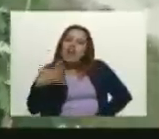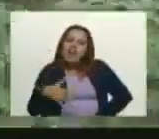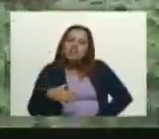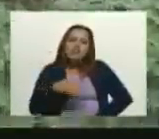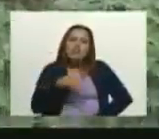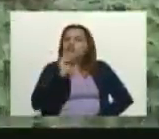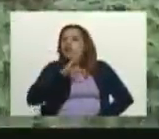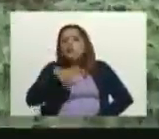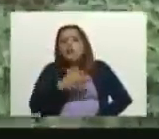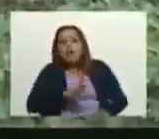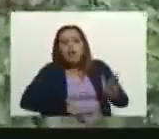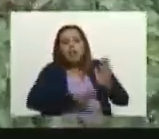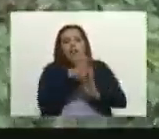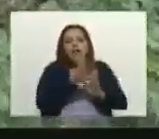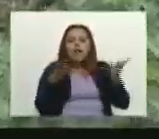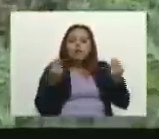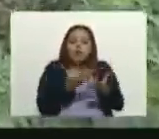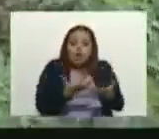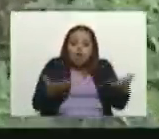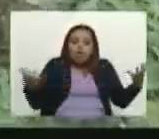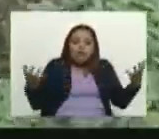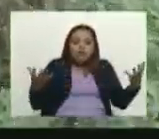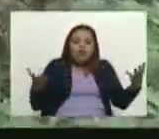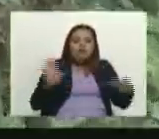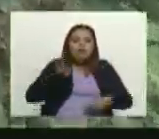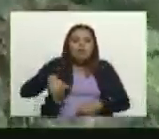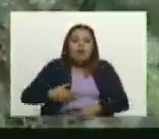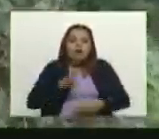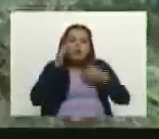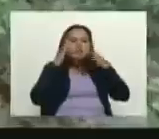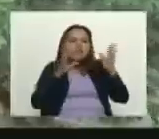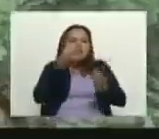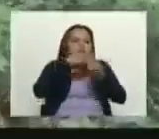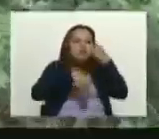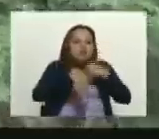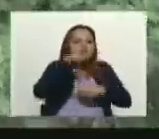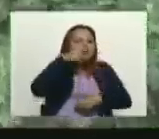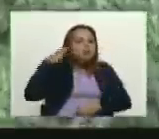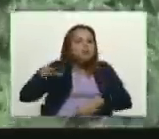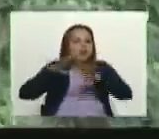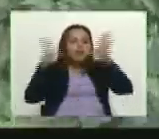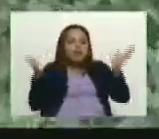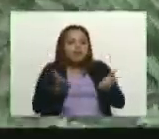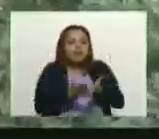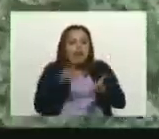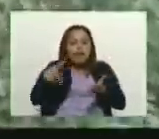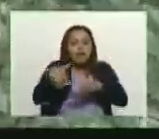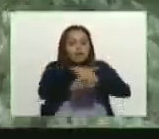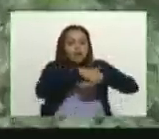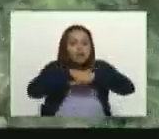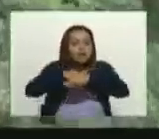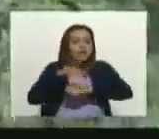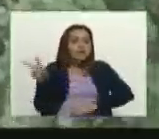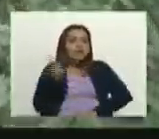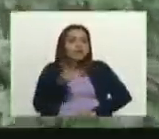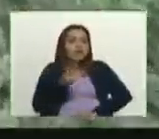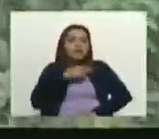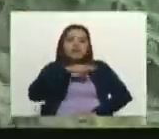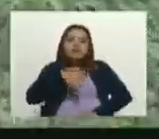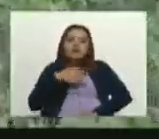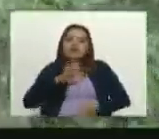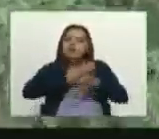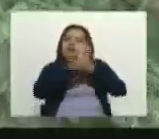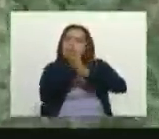puede producir en volúmenes para atender la alimentación del mundo. Desde Trujillo y desde Venezuela vamos a eliminar